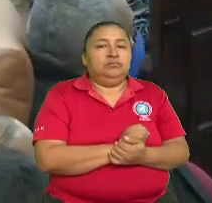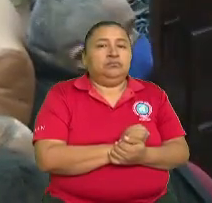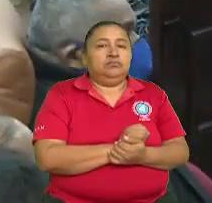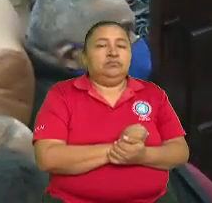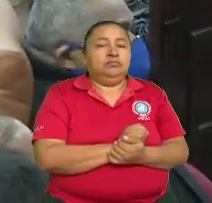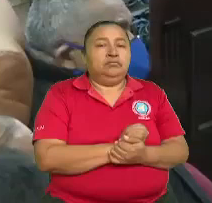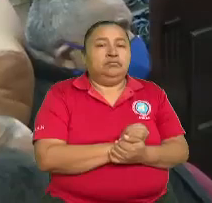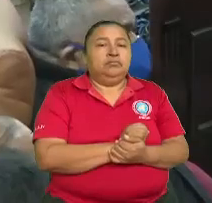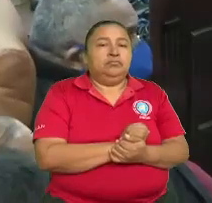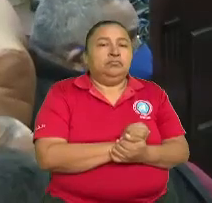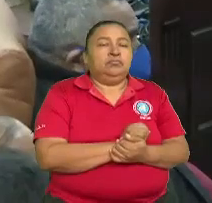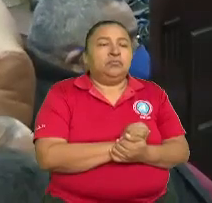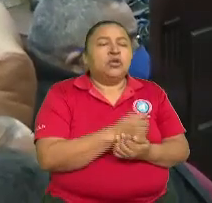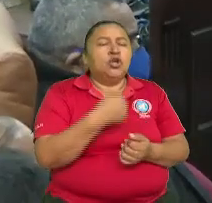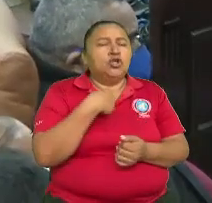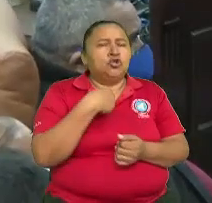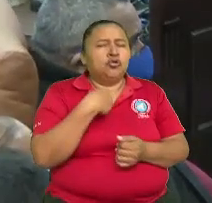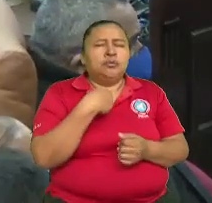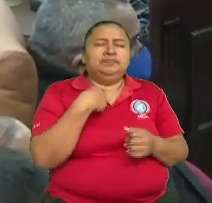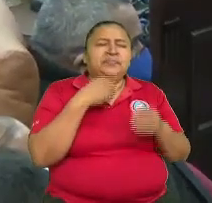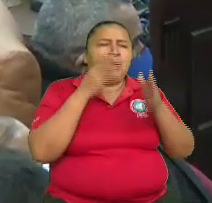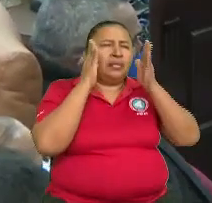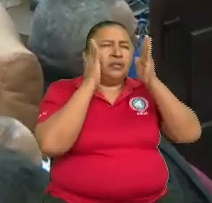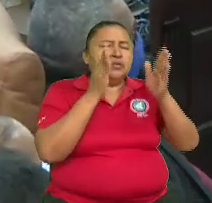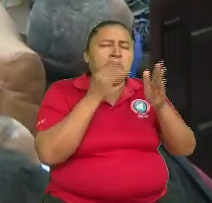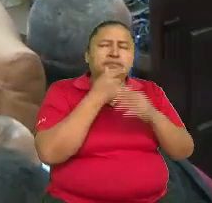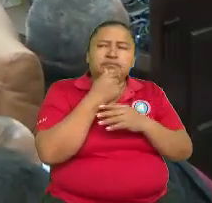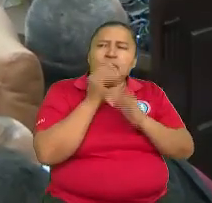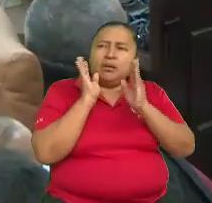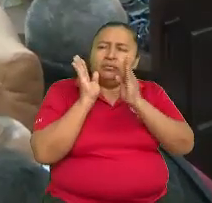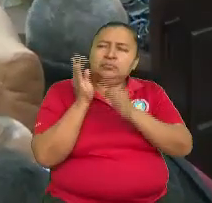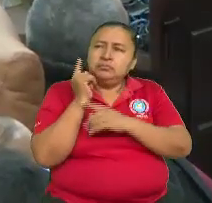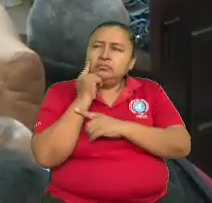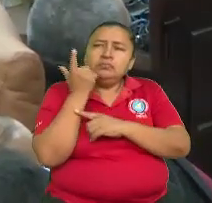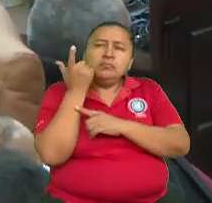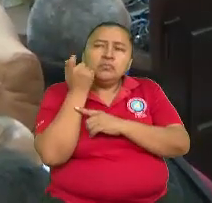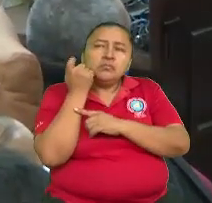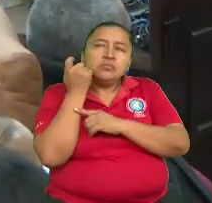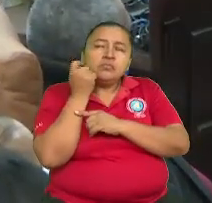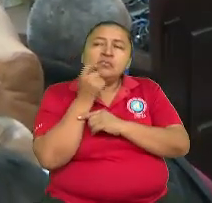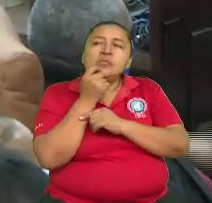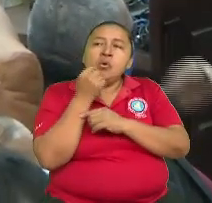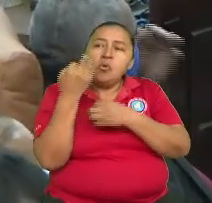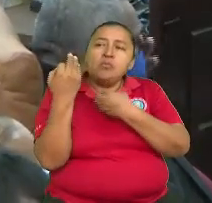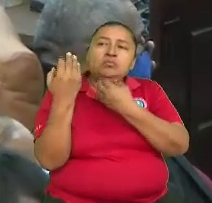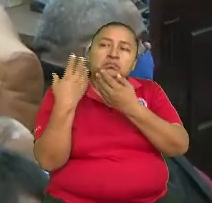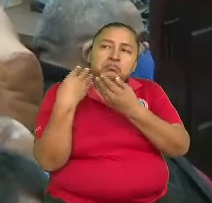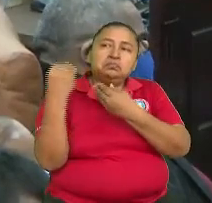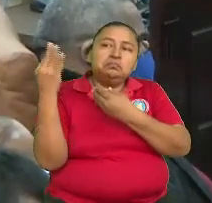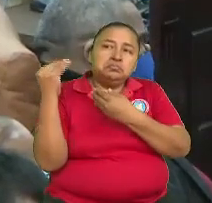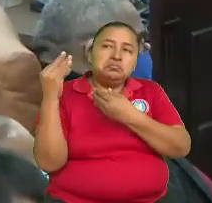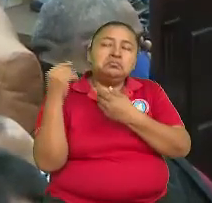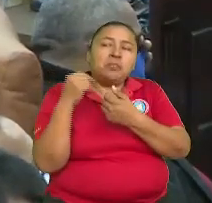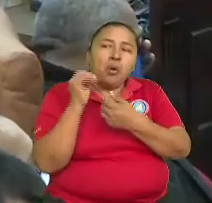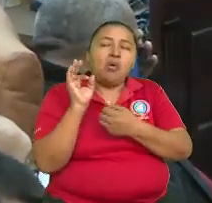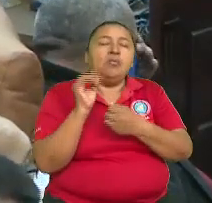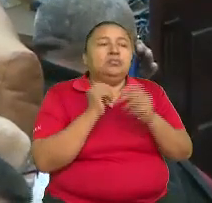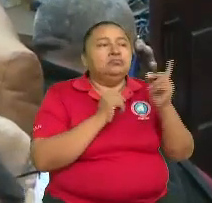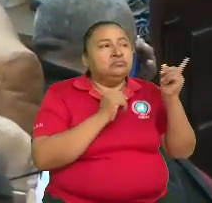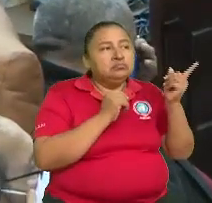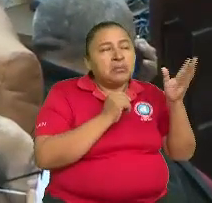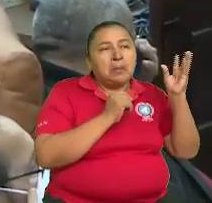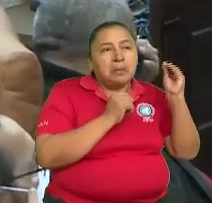con mucha atención los diferentes planteamientos de los colegas diputados que me